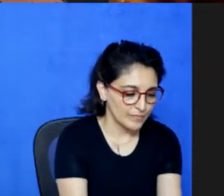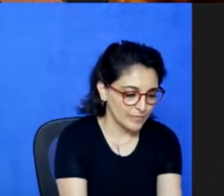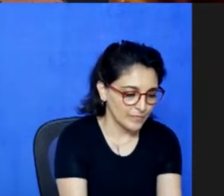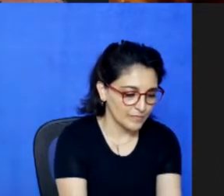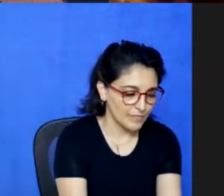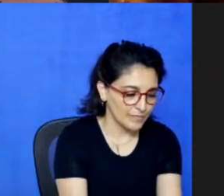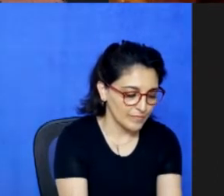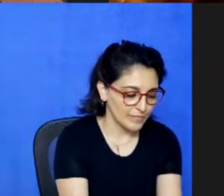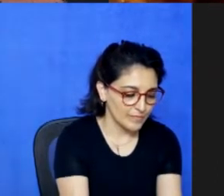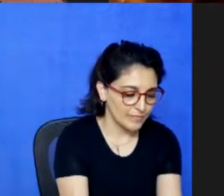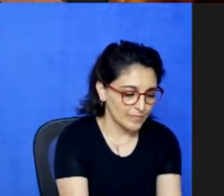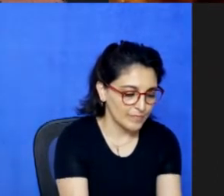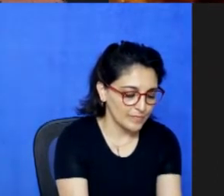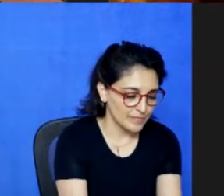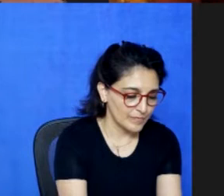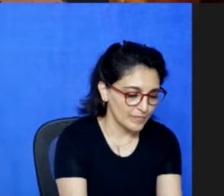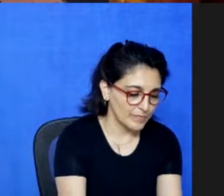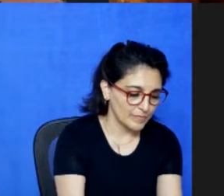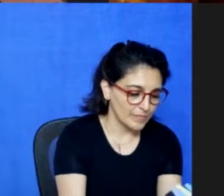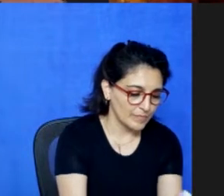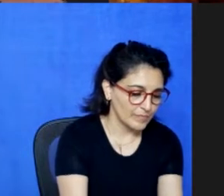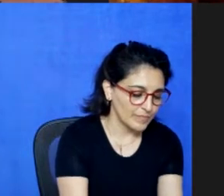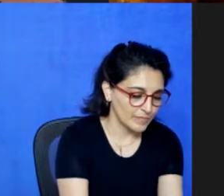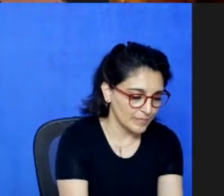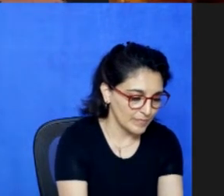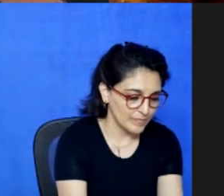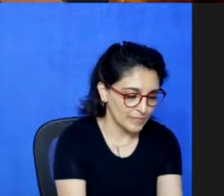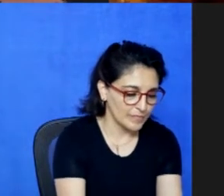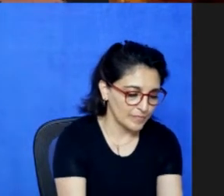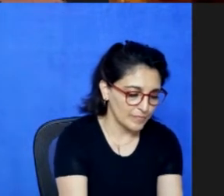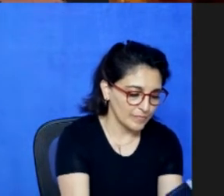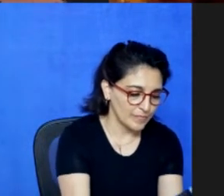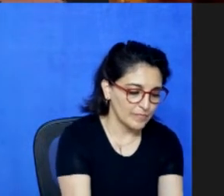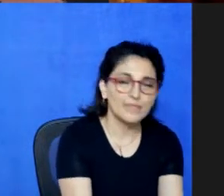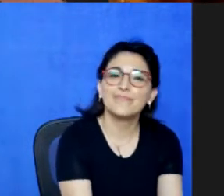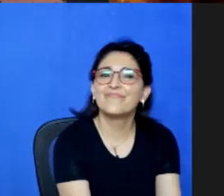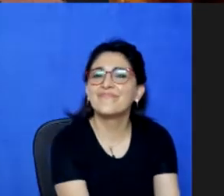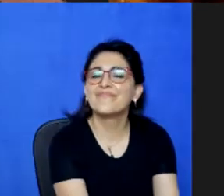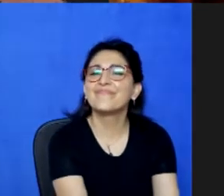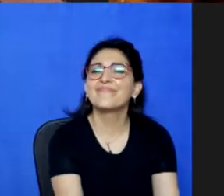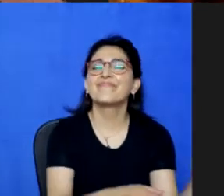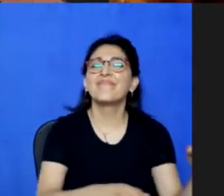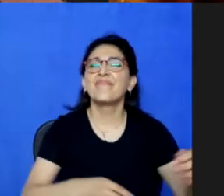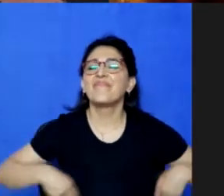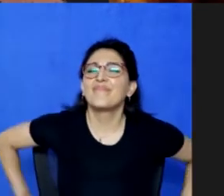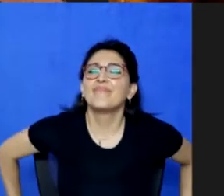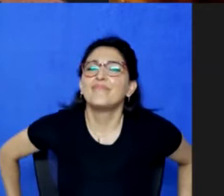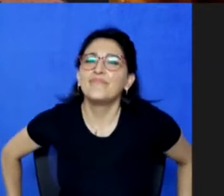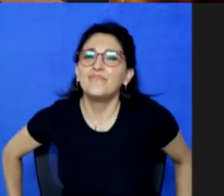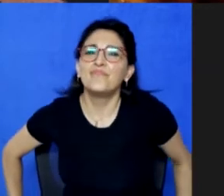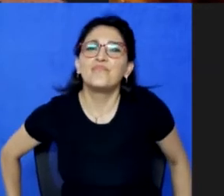en 4 o 5 años, yo tenía un abanico de clientela que era